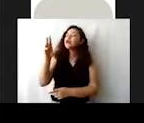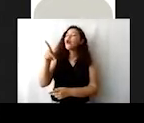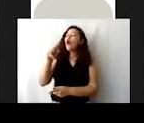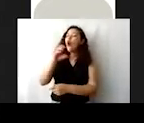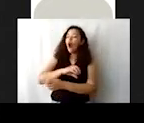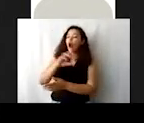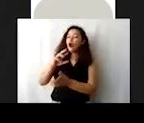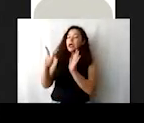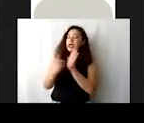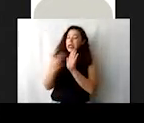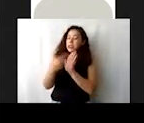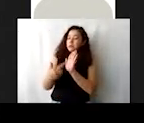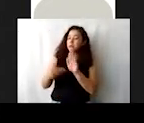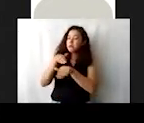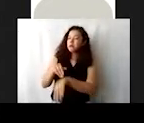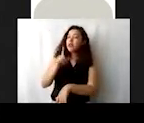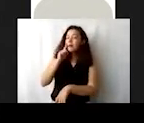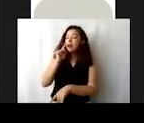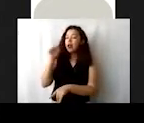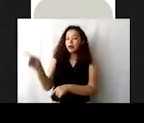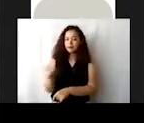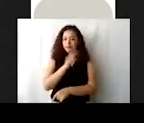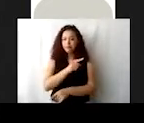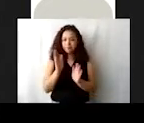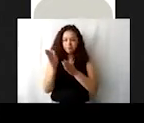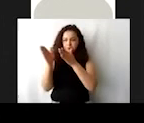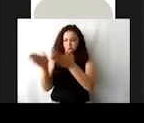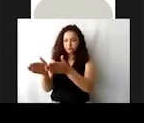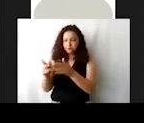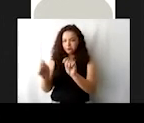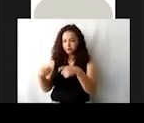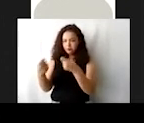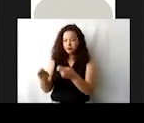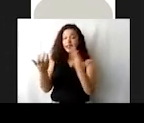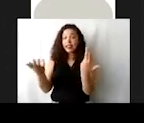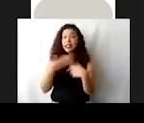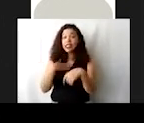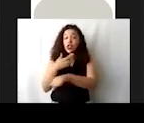obligaciones fiscales. Y ya, si quiero hacer un trámite